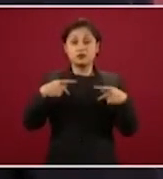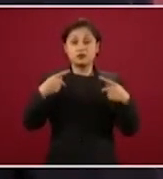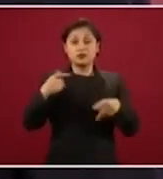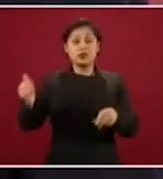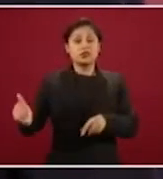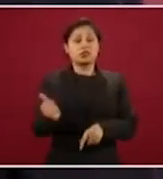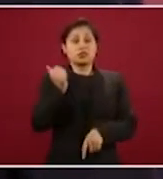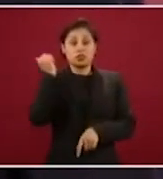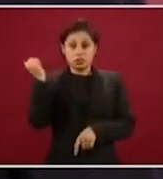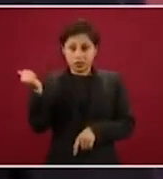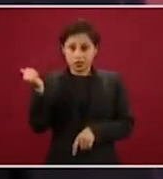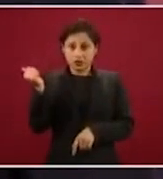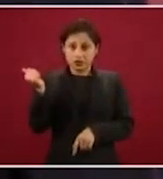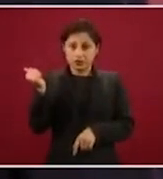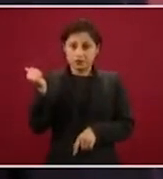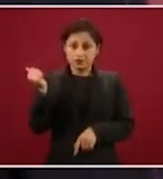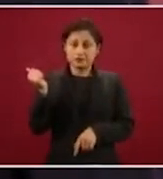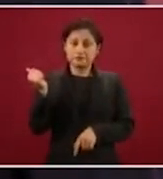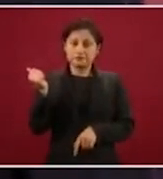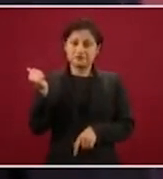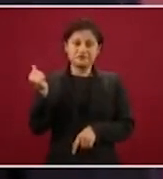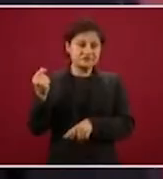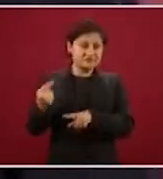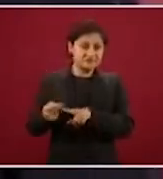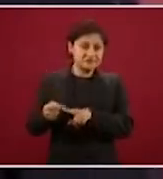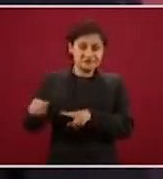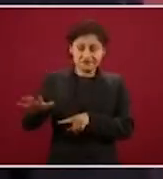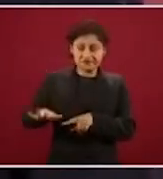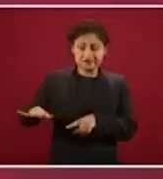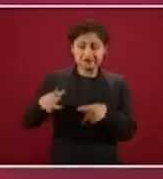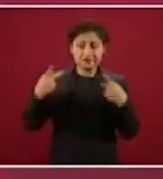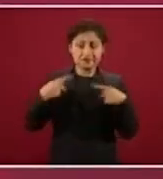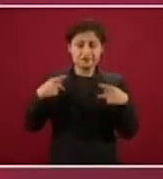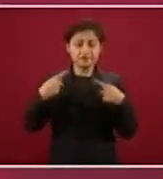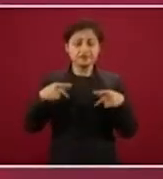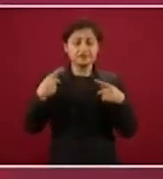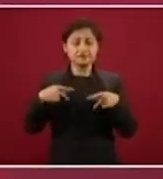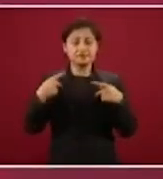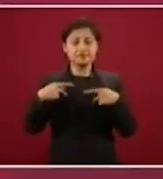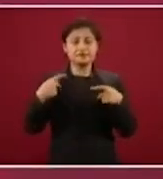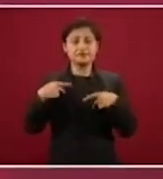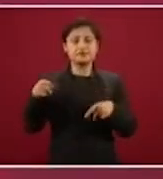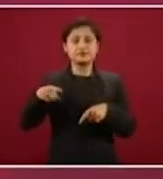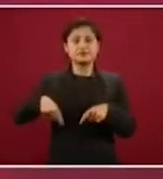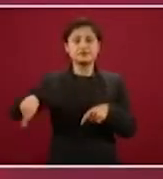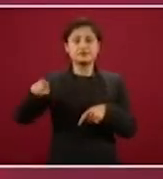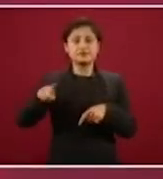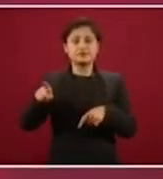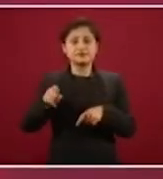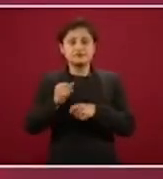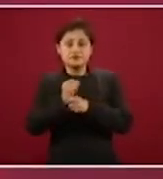a los que están buscando como culparnos